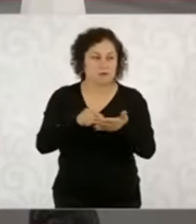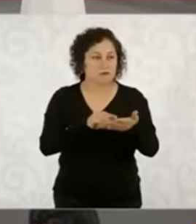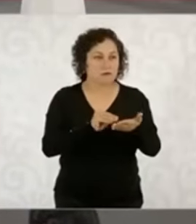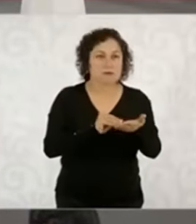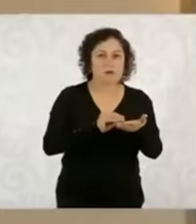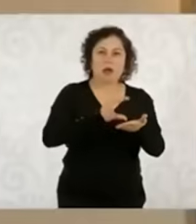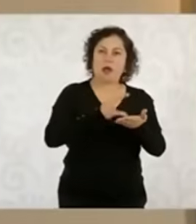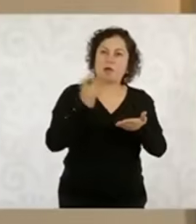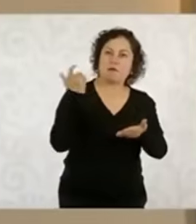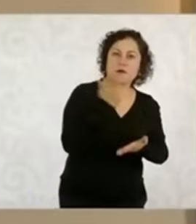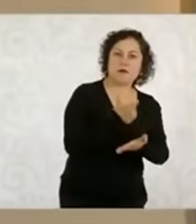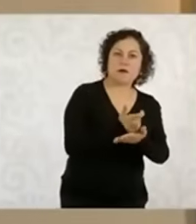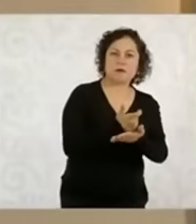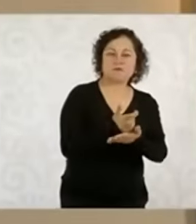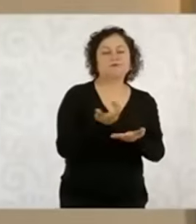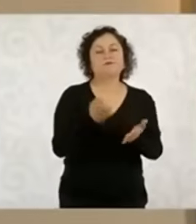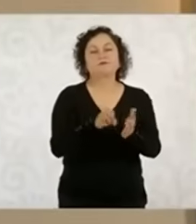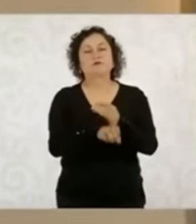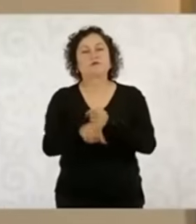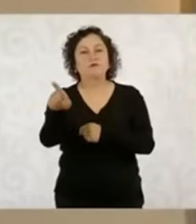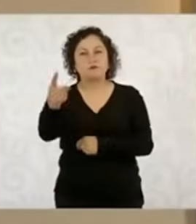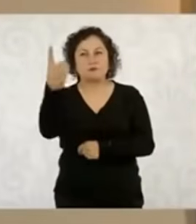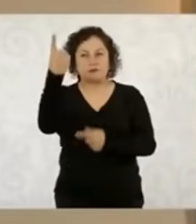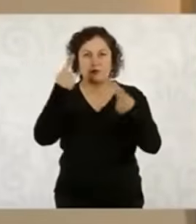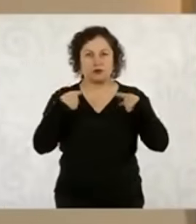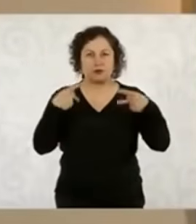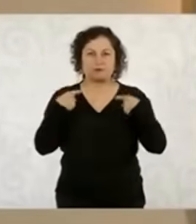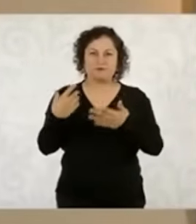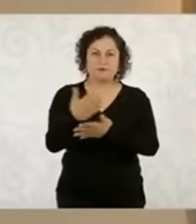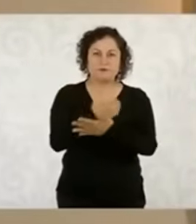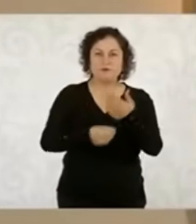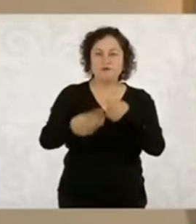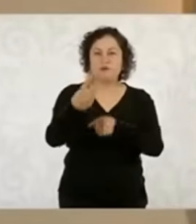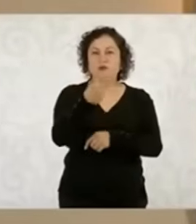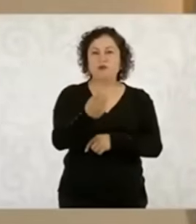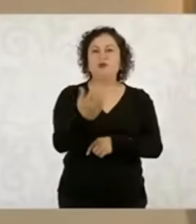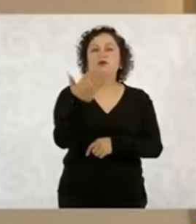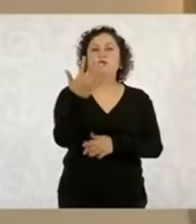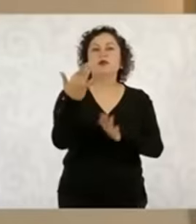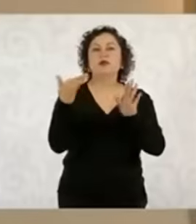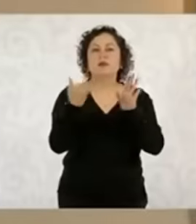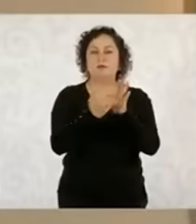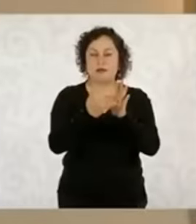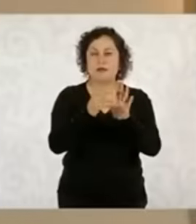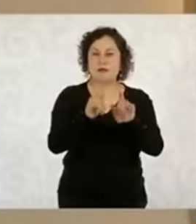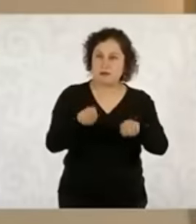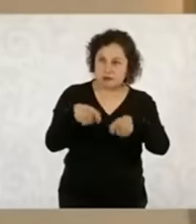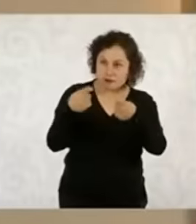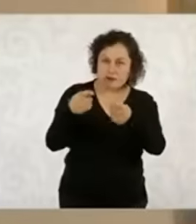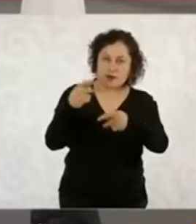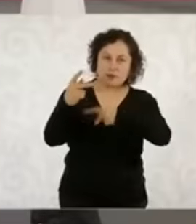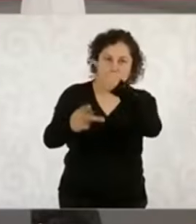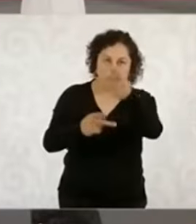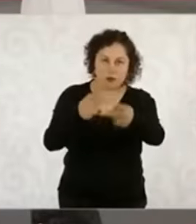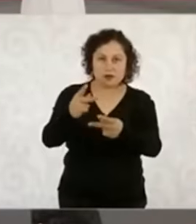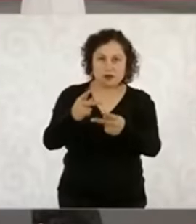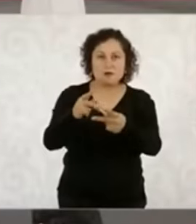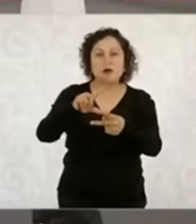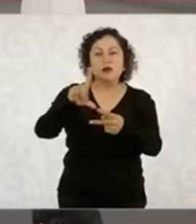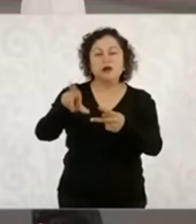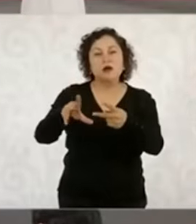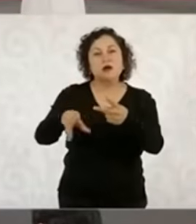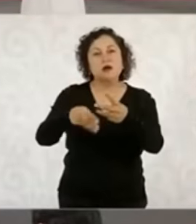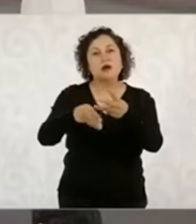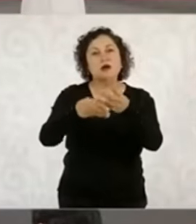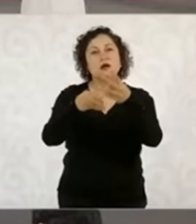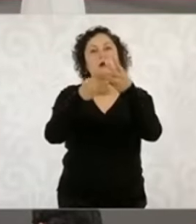alguien sacaba 250,000 pesos, a la vuelta de 15, 20 años ya debía 1 millón o 2 millones. ¿Qué hemos